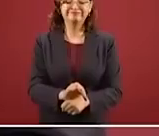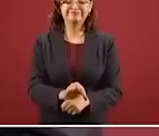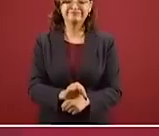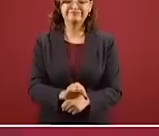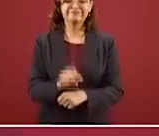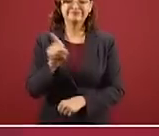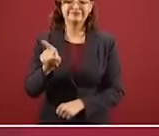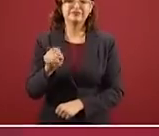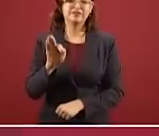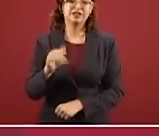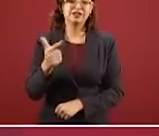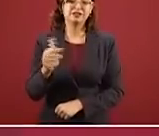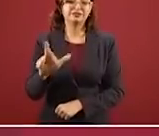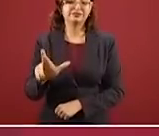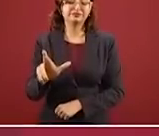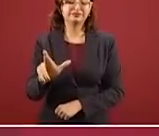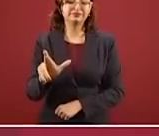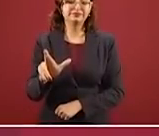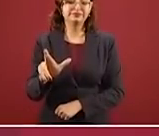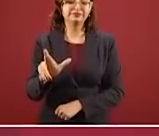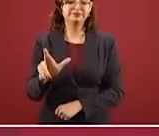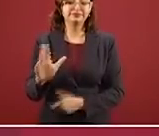de la Fiscalía